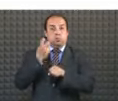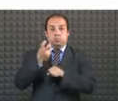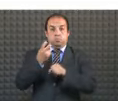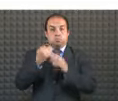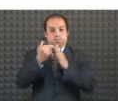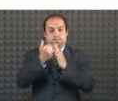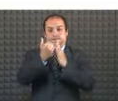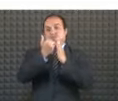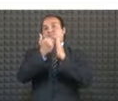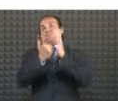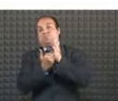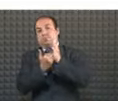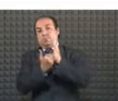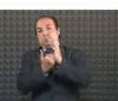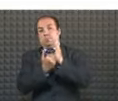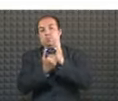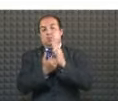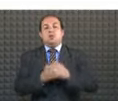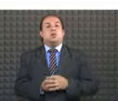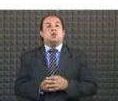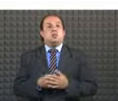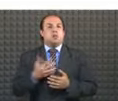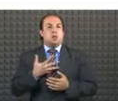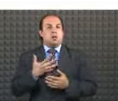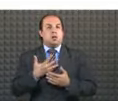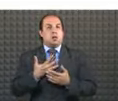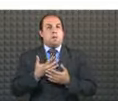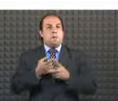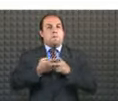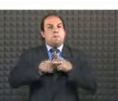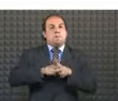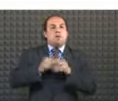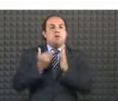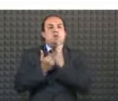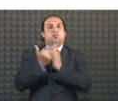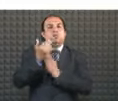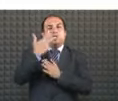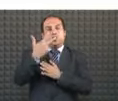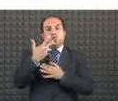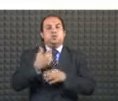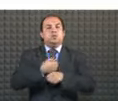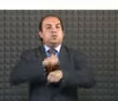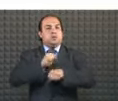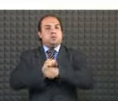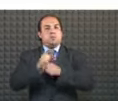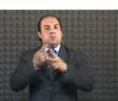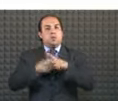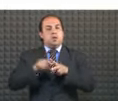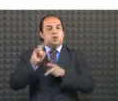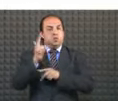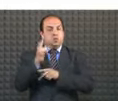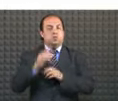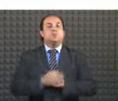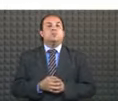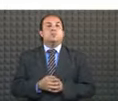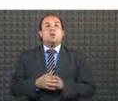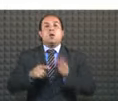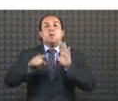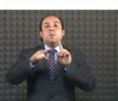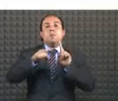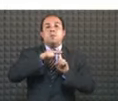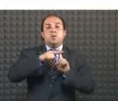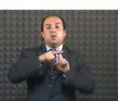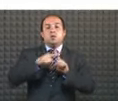tamaño, pues casi desde que empezó a subir hace 8 semanas, a inicios de junio. Siguiente. La positividad en